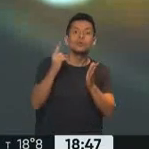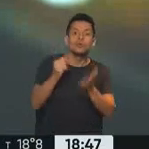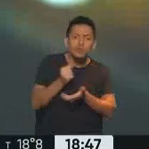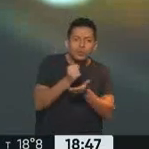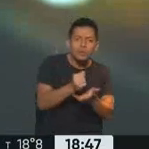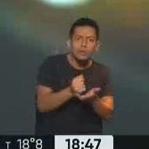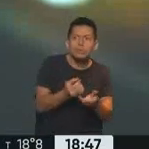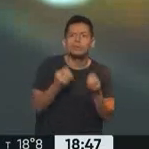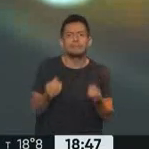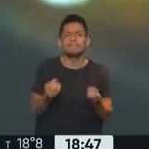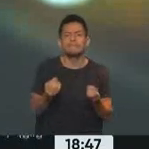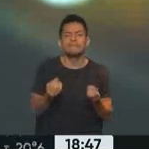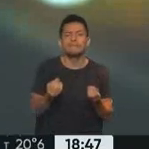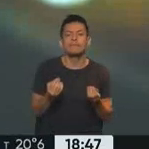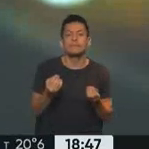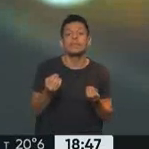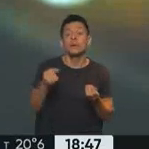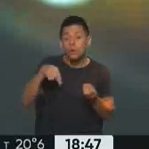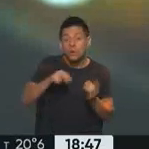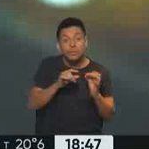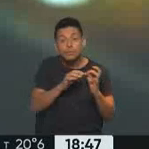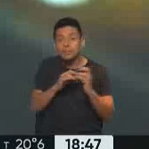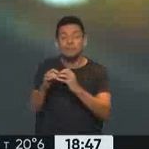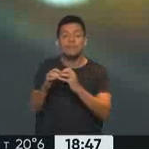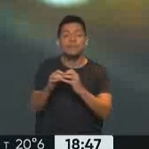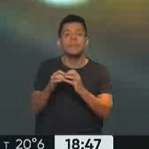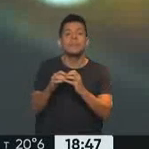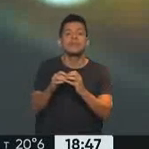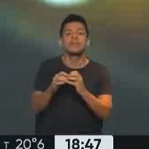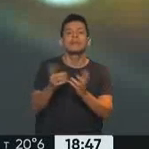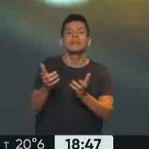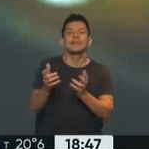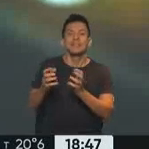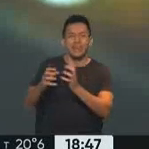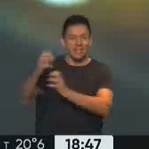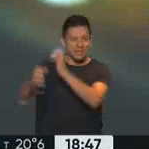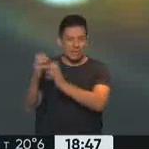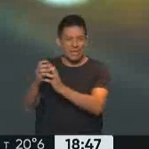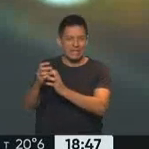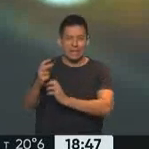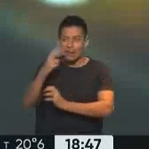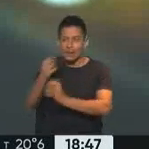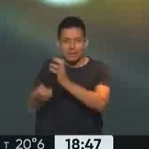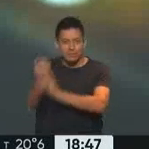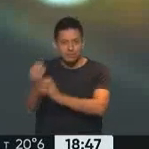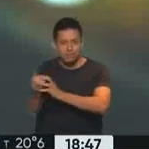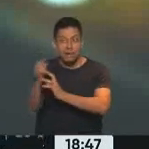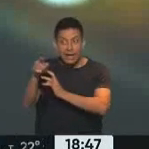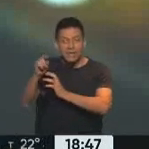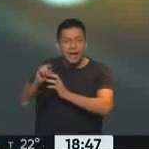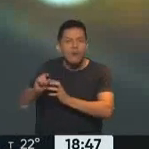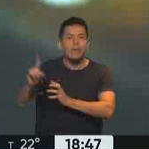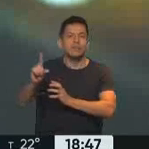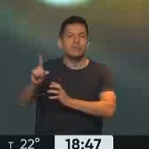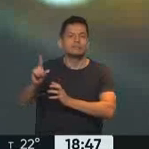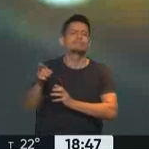que se está tratando ahora. Recordemos que lo que se trata ahora es el aumento de las generadoras. Ahí en las generadoras es donde el gobierno pone o